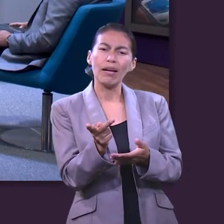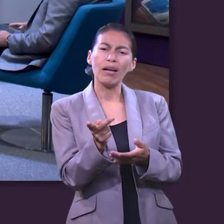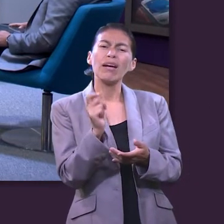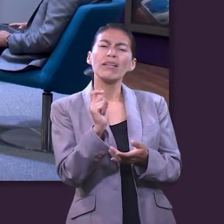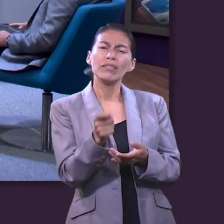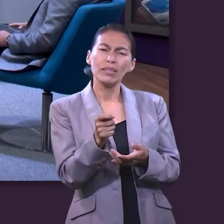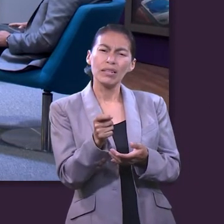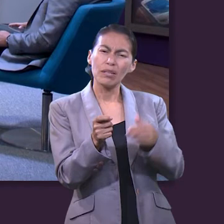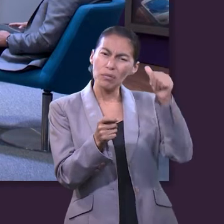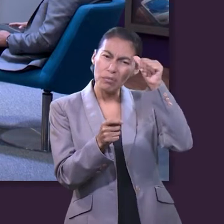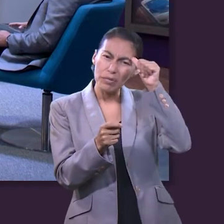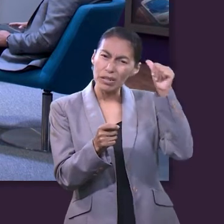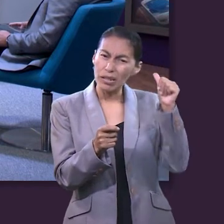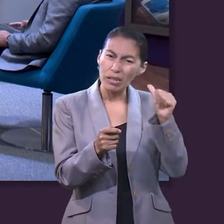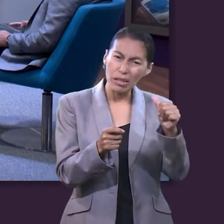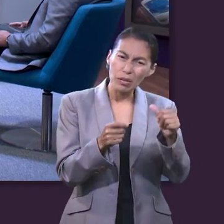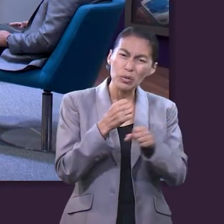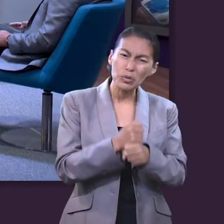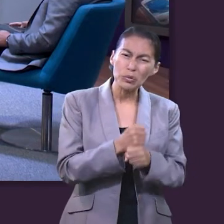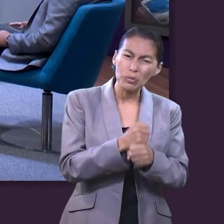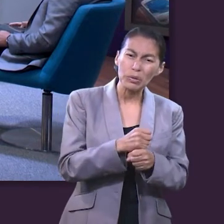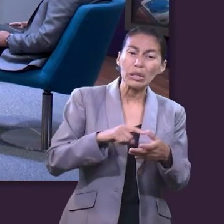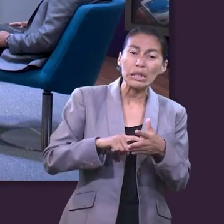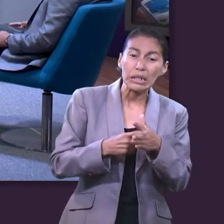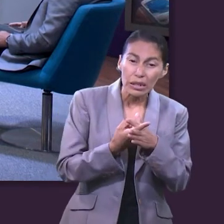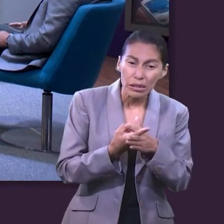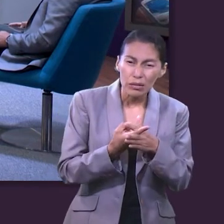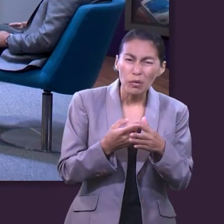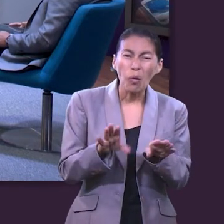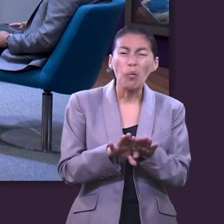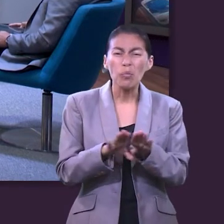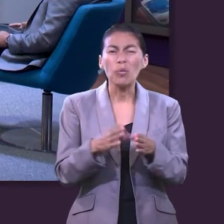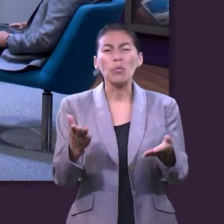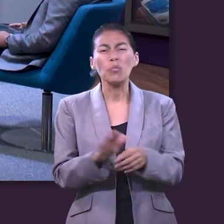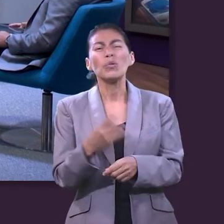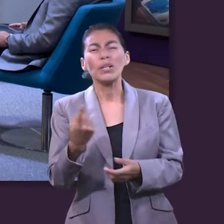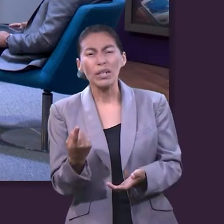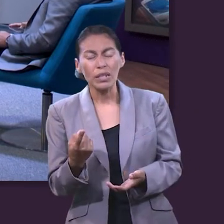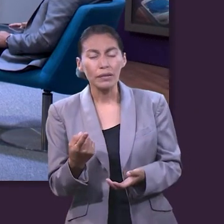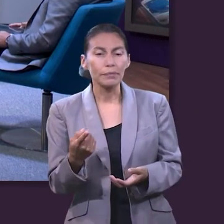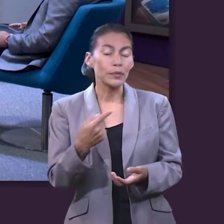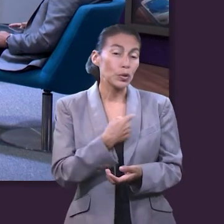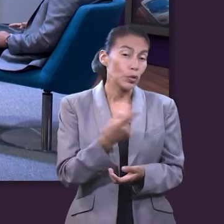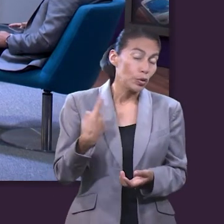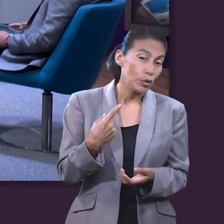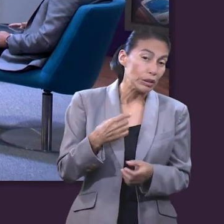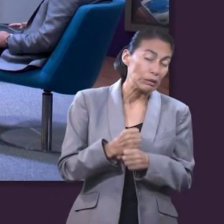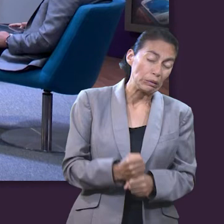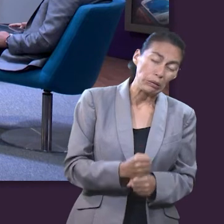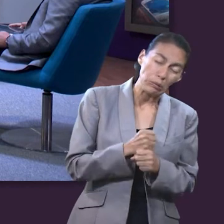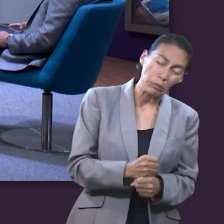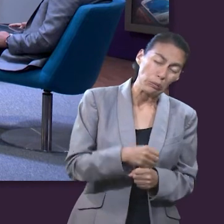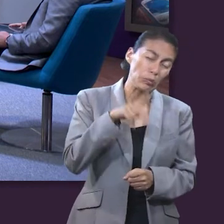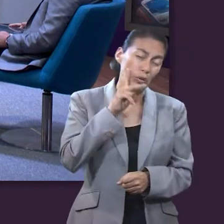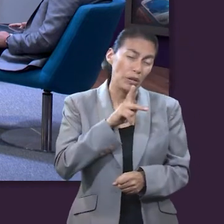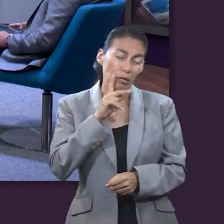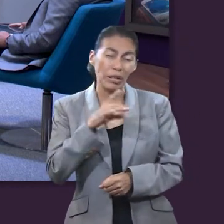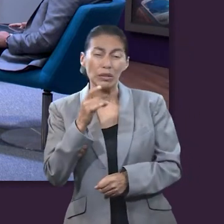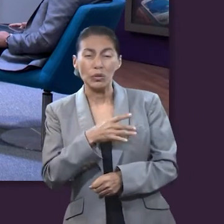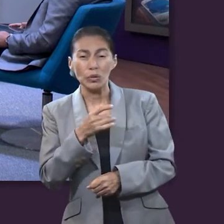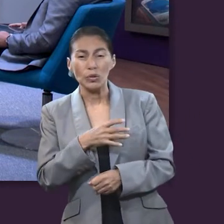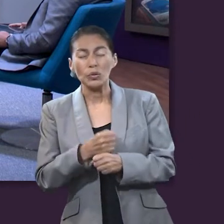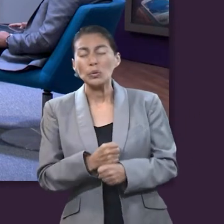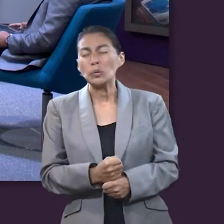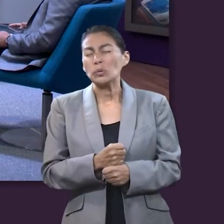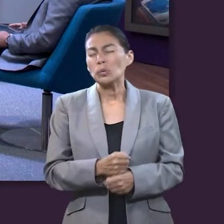interesante. ¿Cómo surgieron el pecado y el sufrimiento? Porque cuando hablamos de crisoles, de pruebas, de dolor, de afrontar la vida con